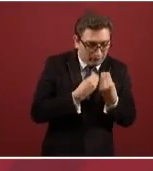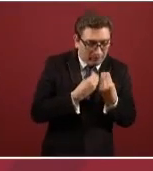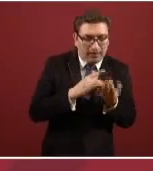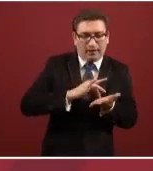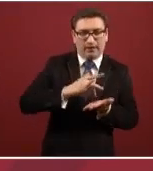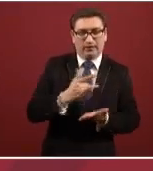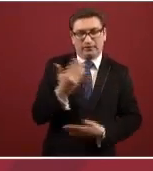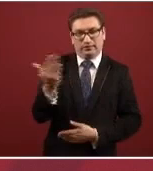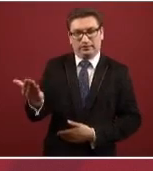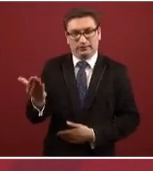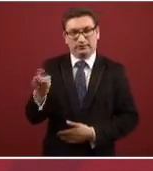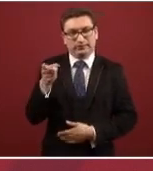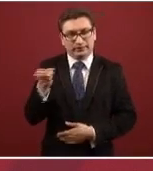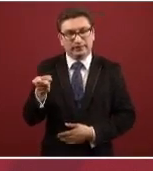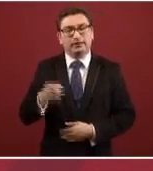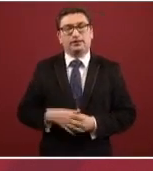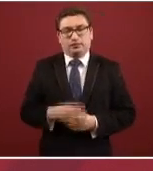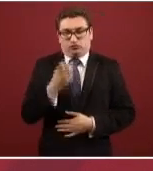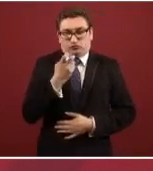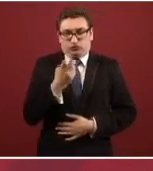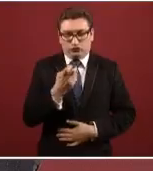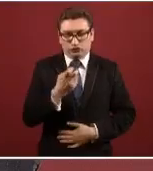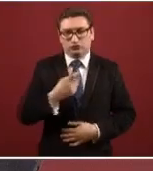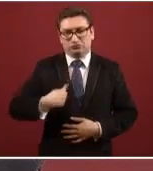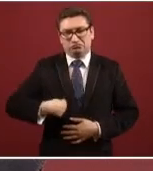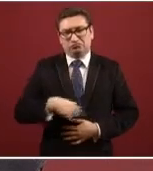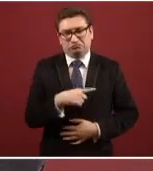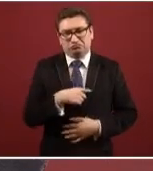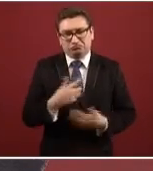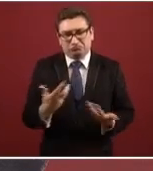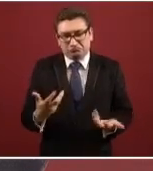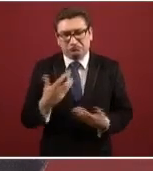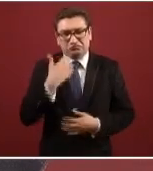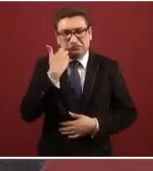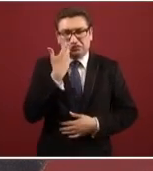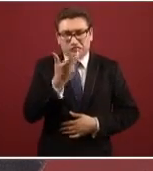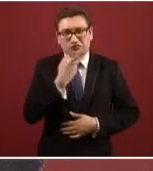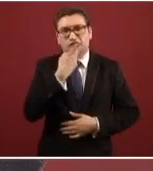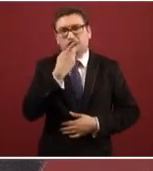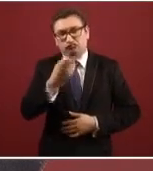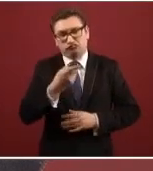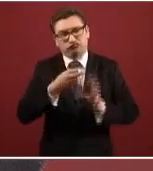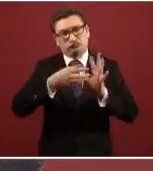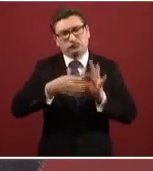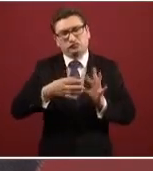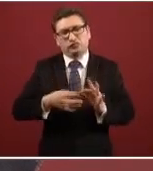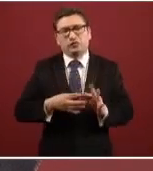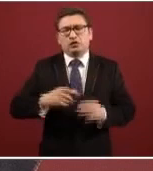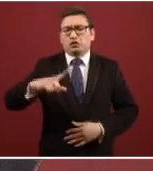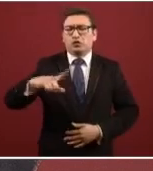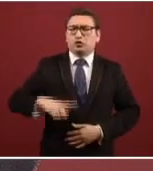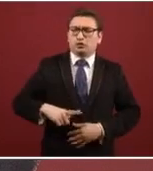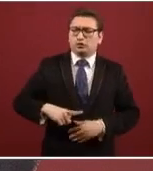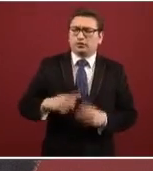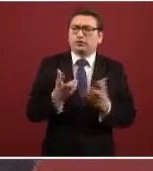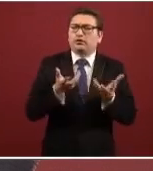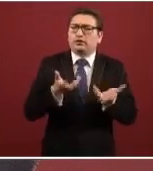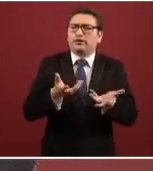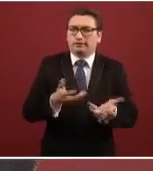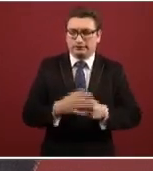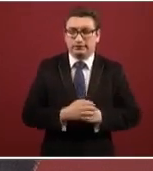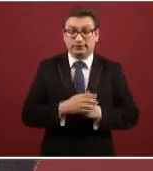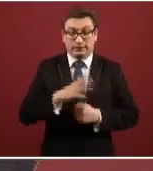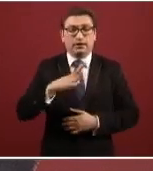Entonces, por eso queremos dar a conocer lo que se está llevando a cabo. Es un